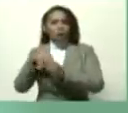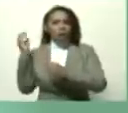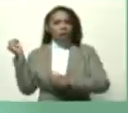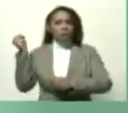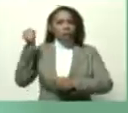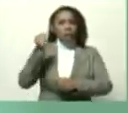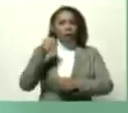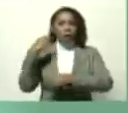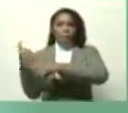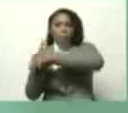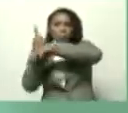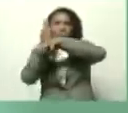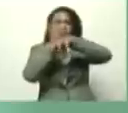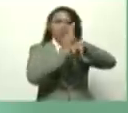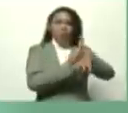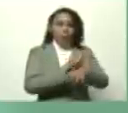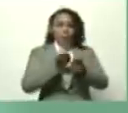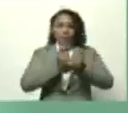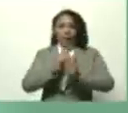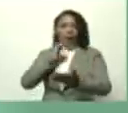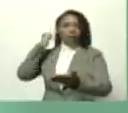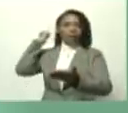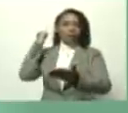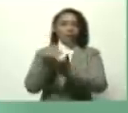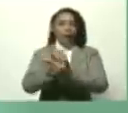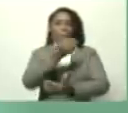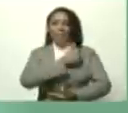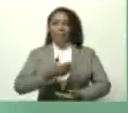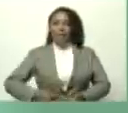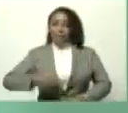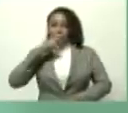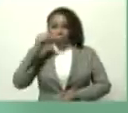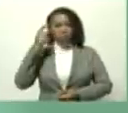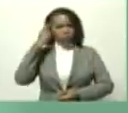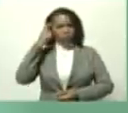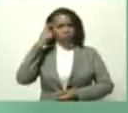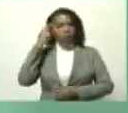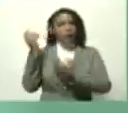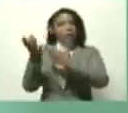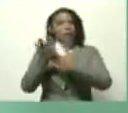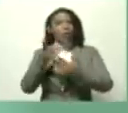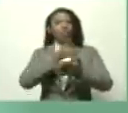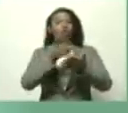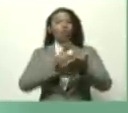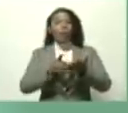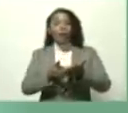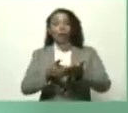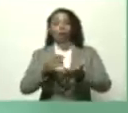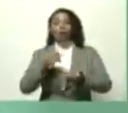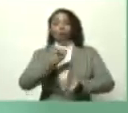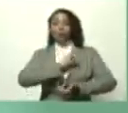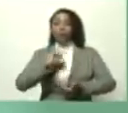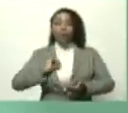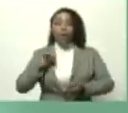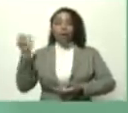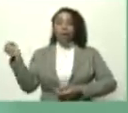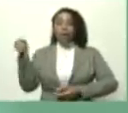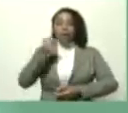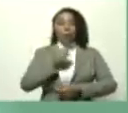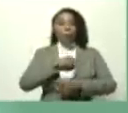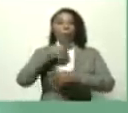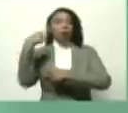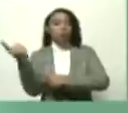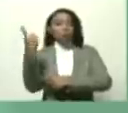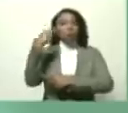los drones y los explosivos para intentar asesinar a presidente Maduro? Recibieron documentos de identidad, eran traídos y